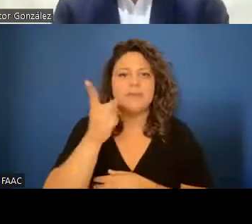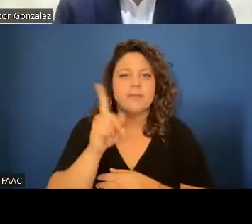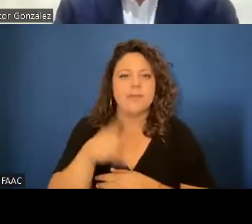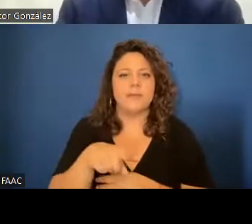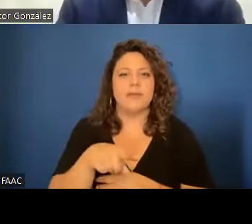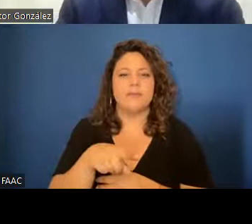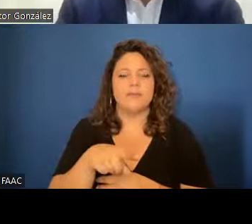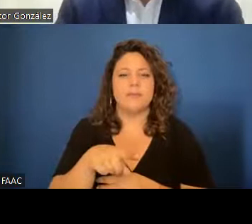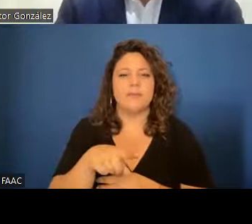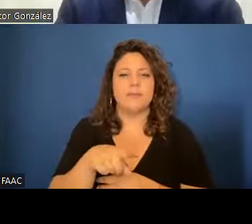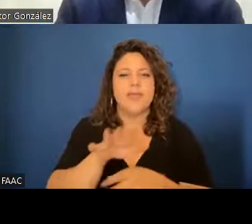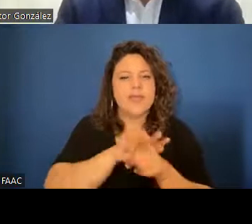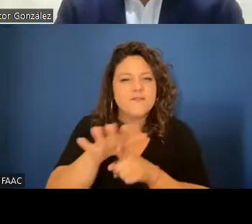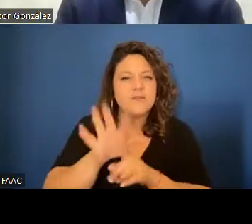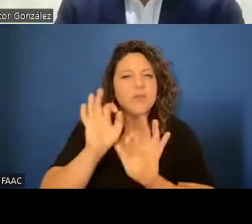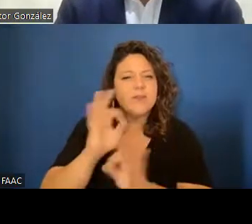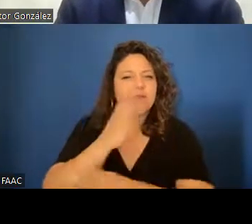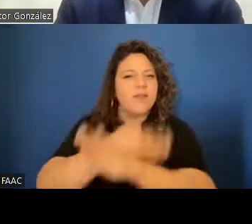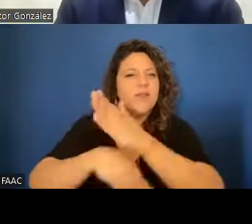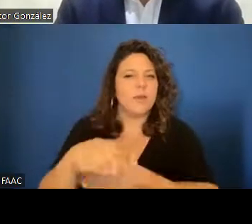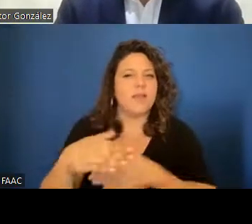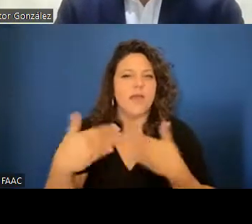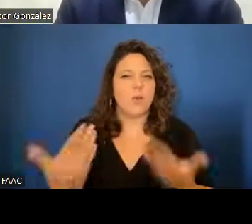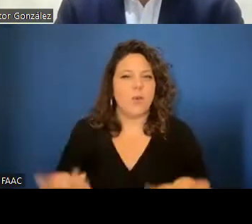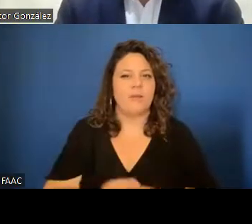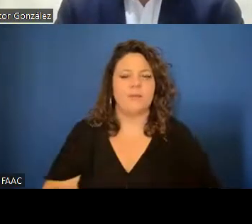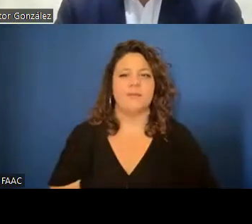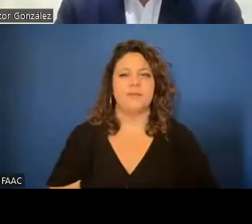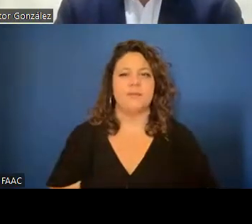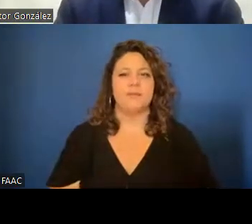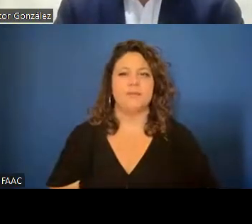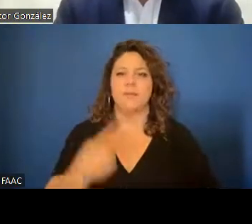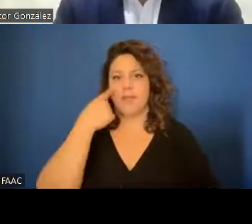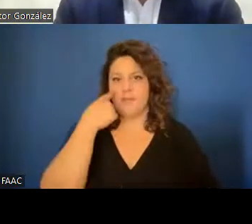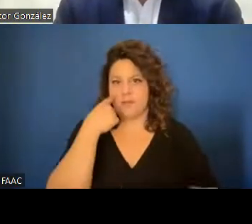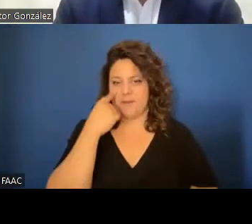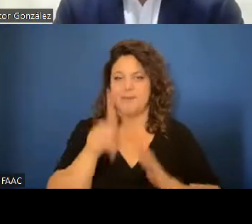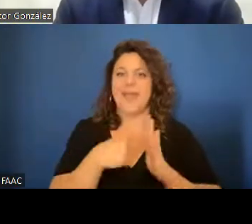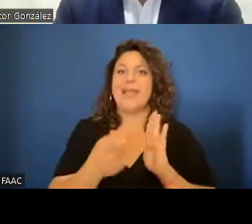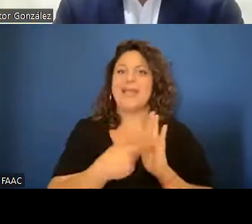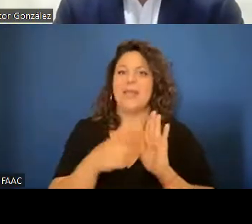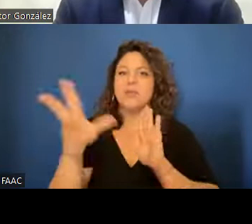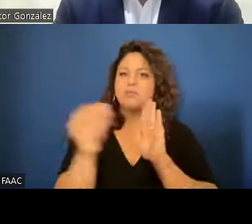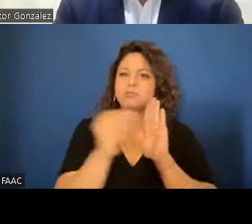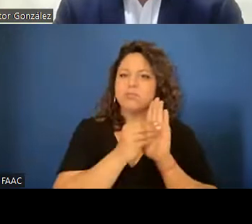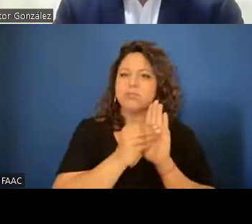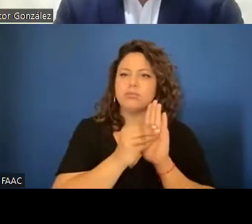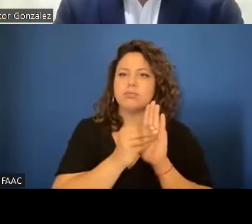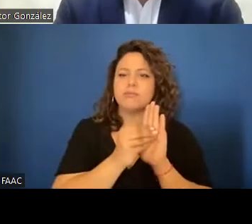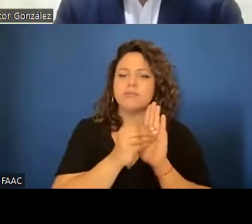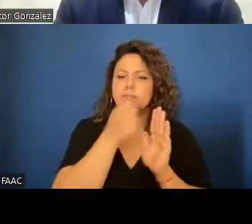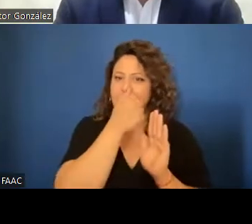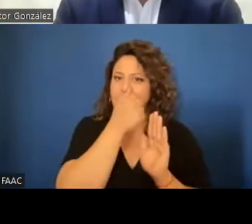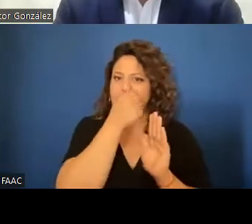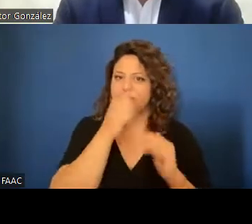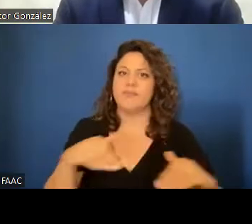aportar alguna prueba de ello, ¿vale? No, por lo menos indicios, ¿vale? Que es lo que nos viene a decir.